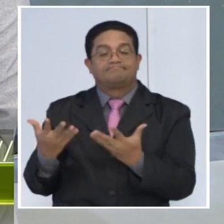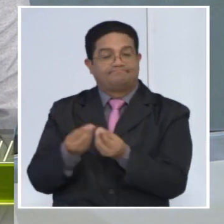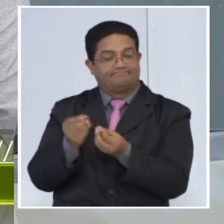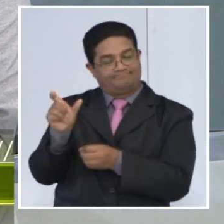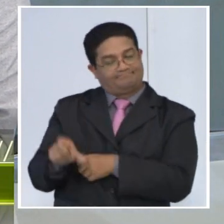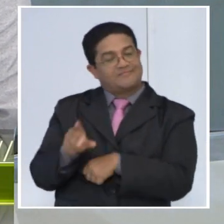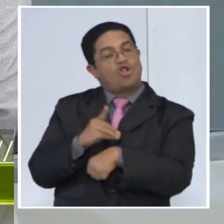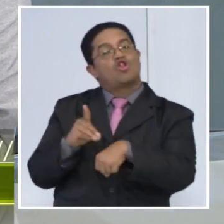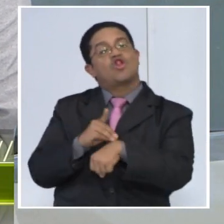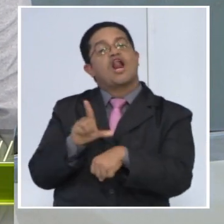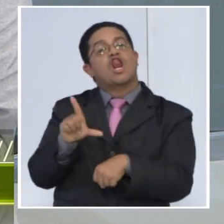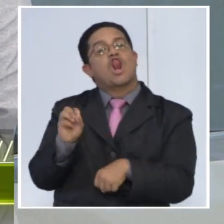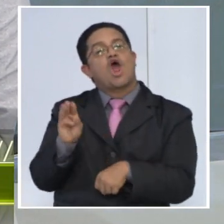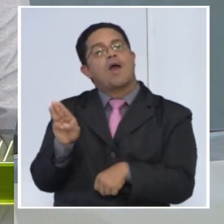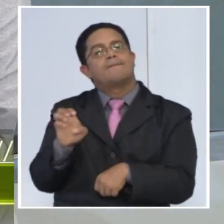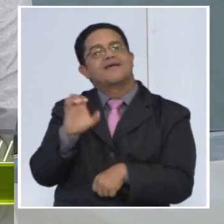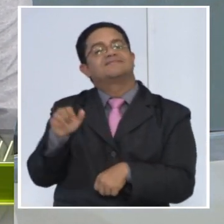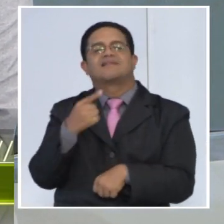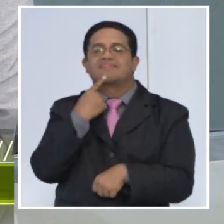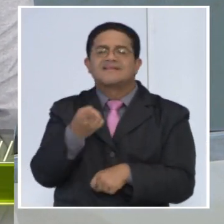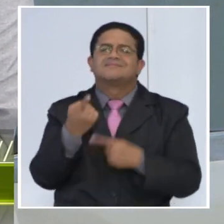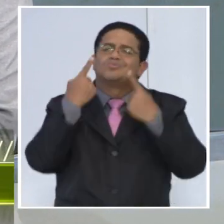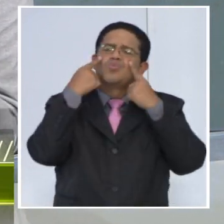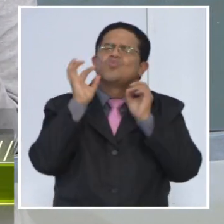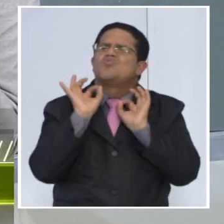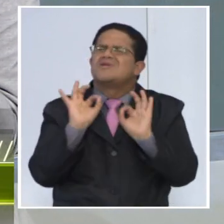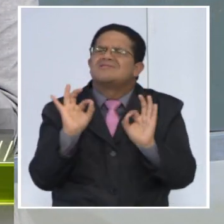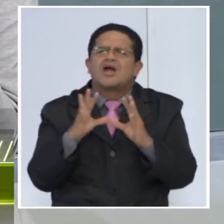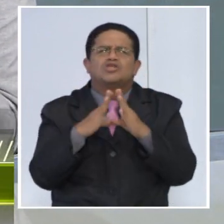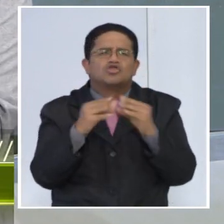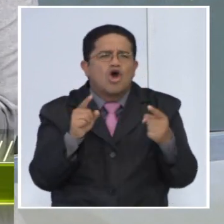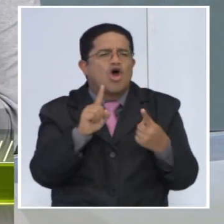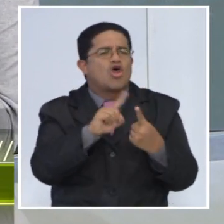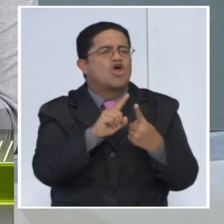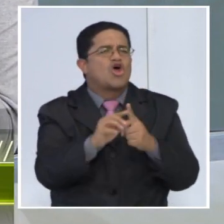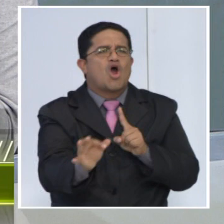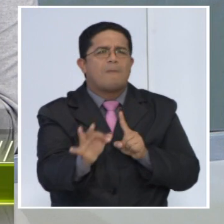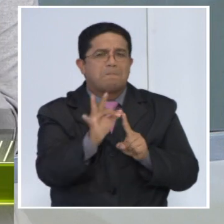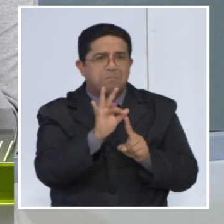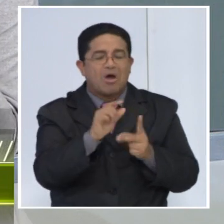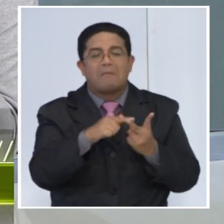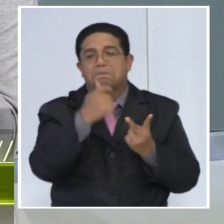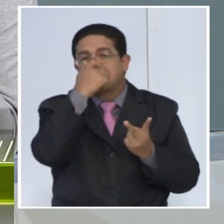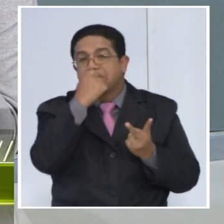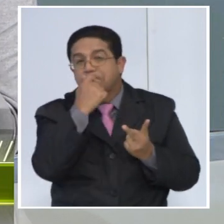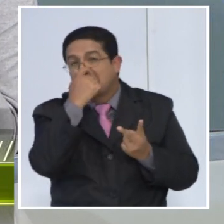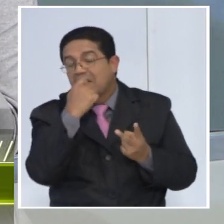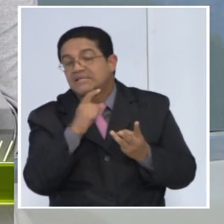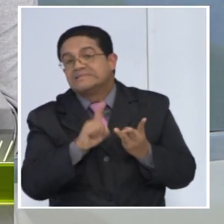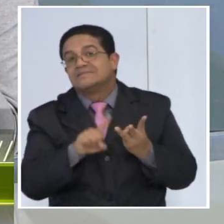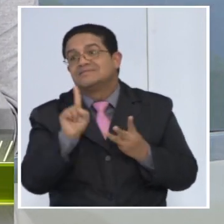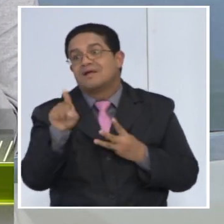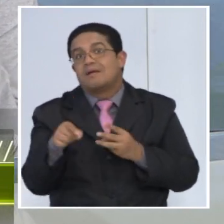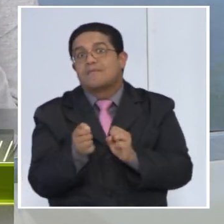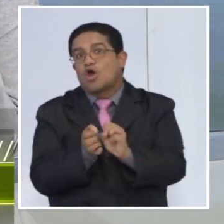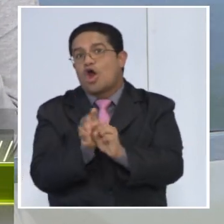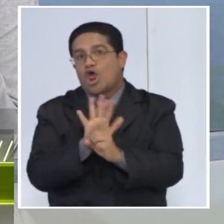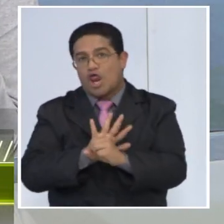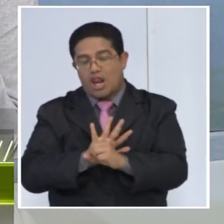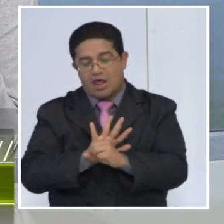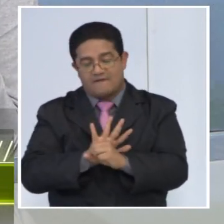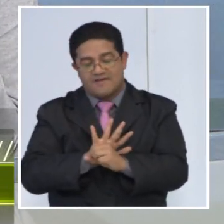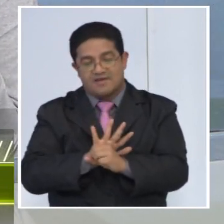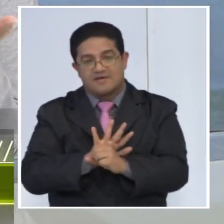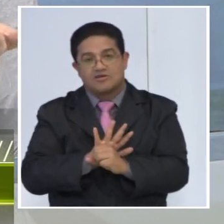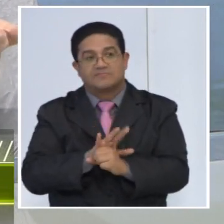María Graciela López, que nos decía que tenemos que cuidarnos de todo, de las virosis, de los cuadros respiratorios e incluso del COVID-19. Tenemos